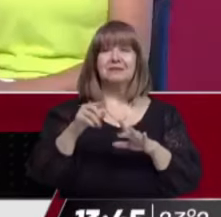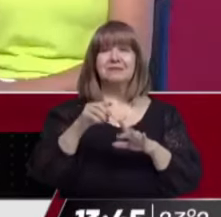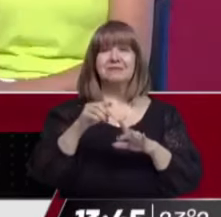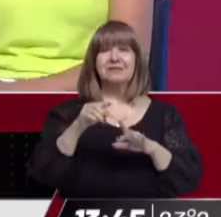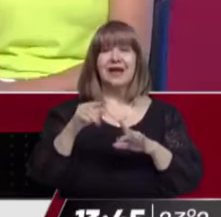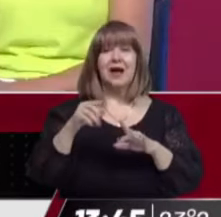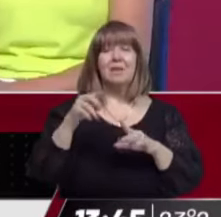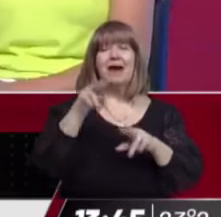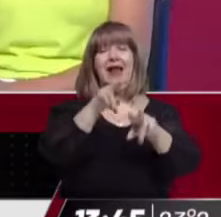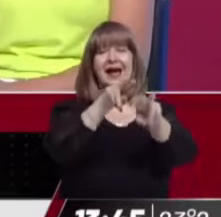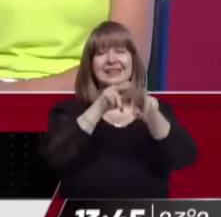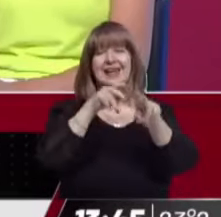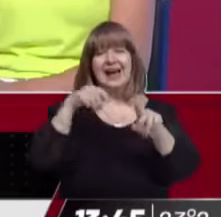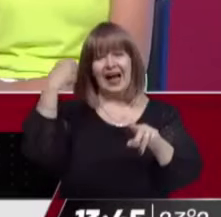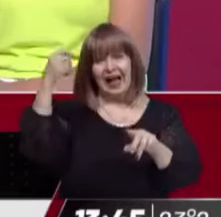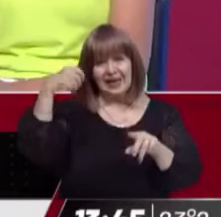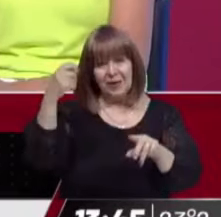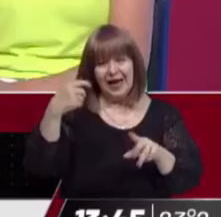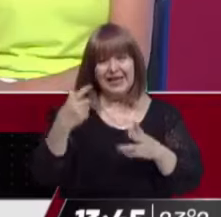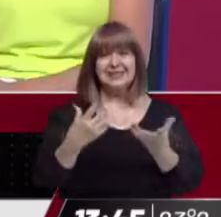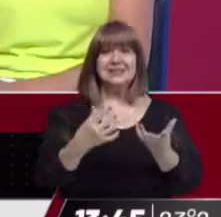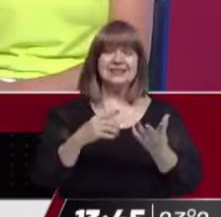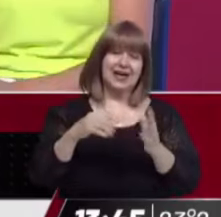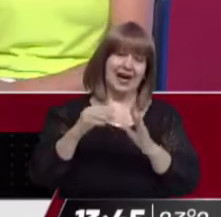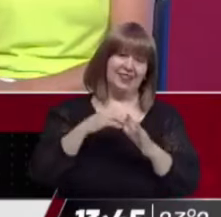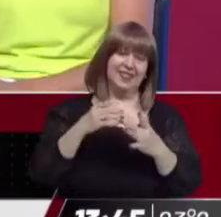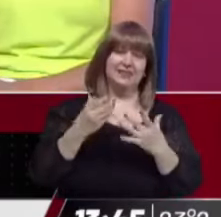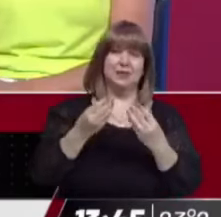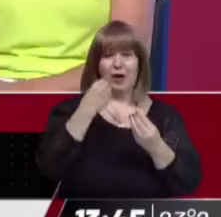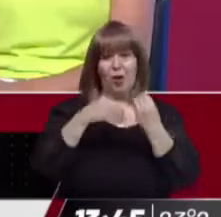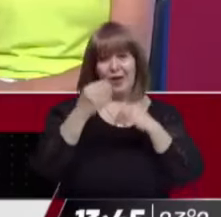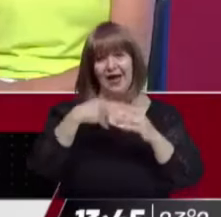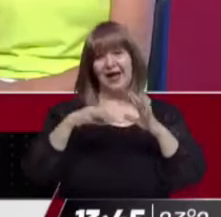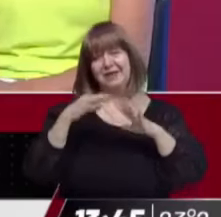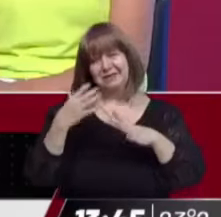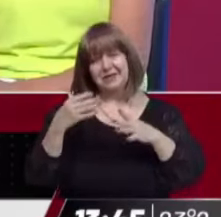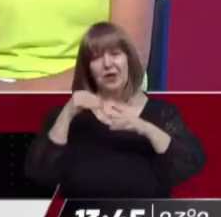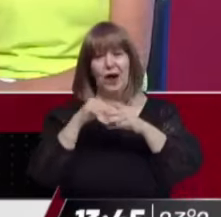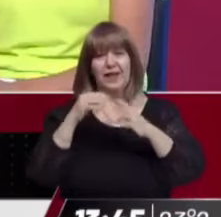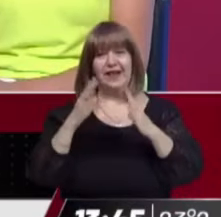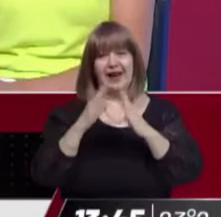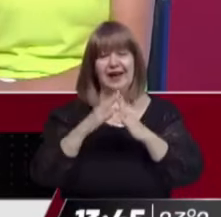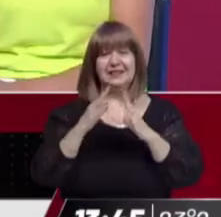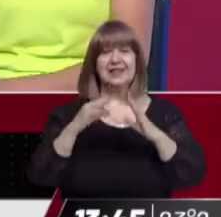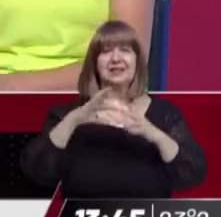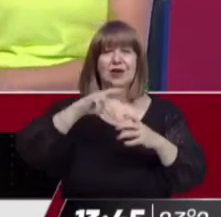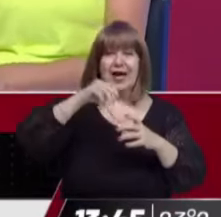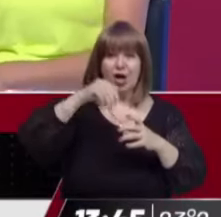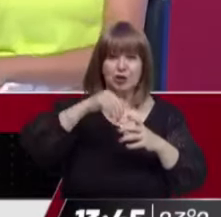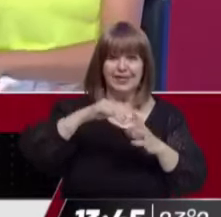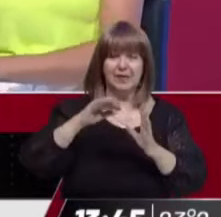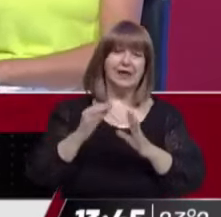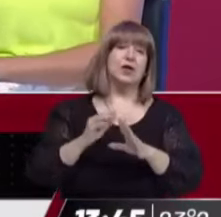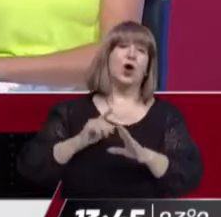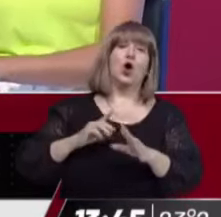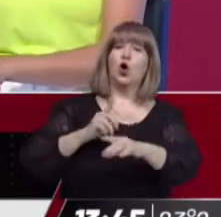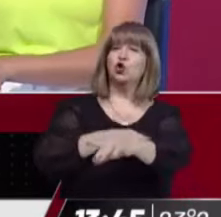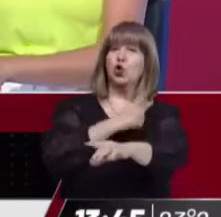no está bueno. Entonces, mejor no preguntar. Entonces, yo trato de rehuir de estos momentos, justamente,